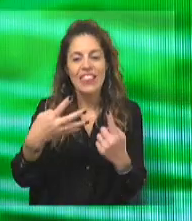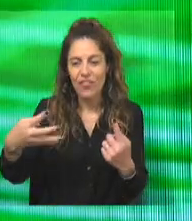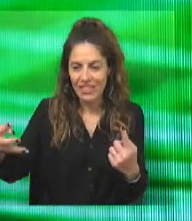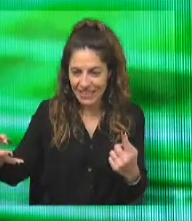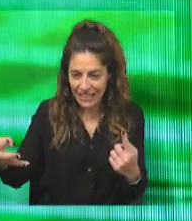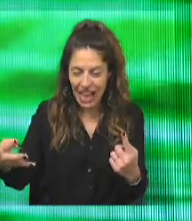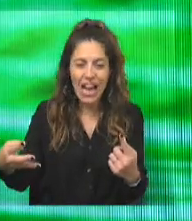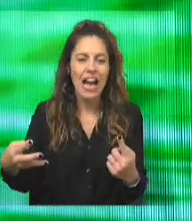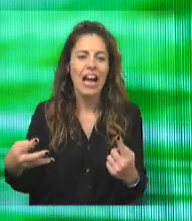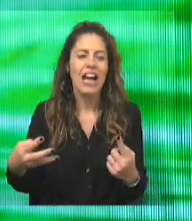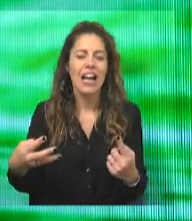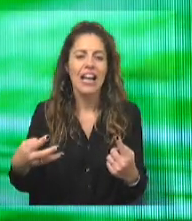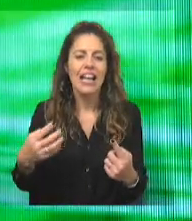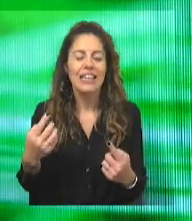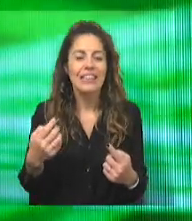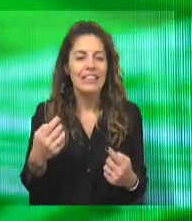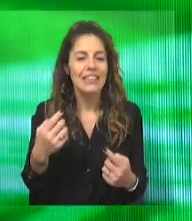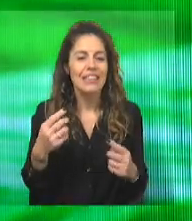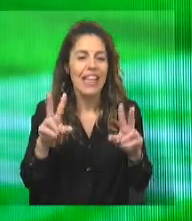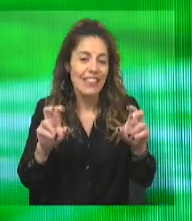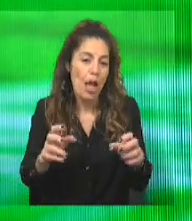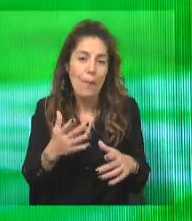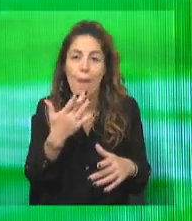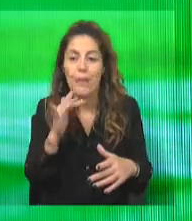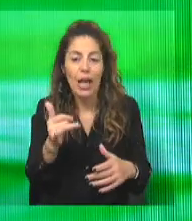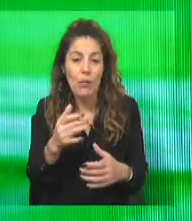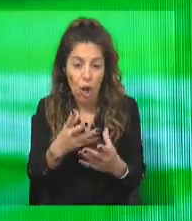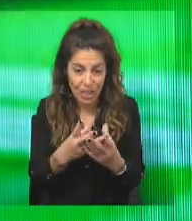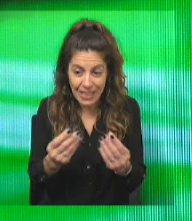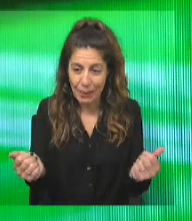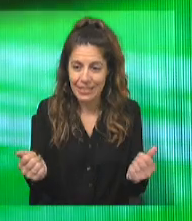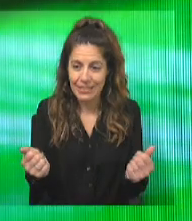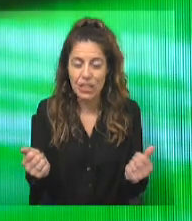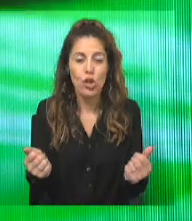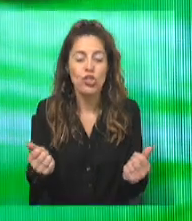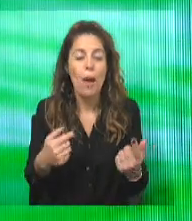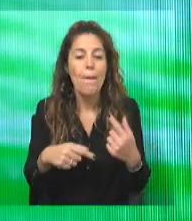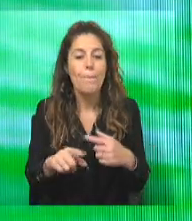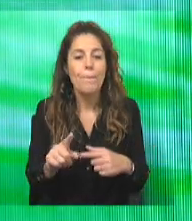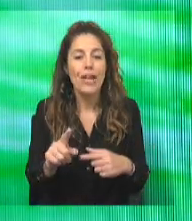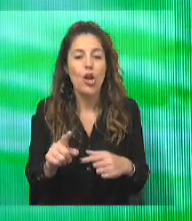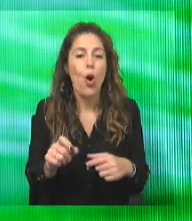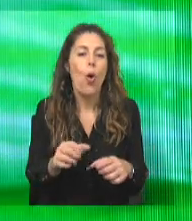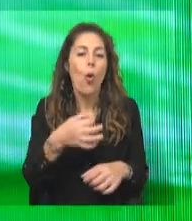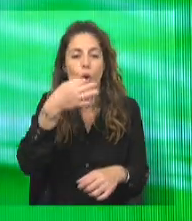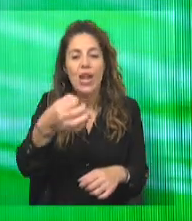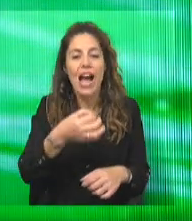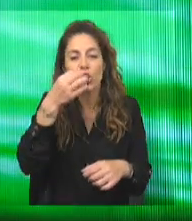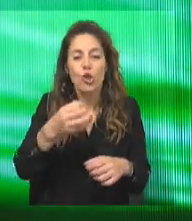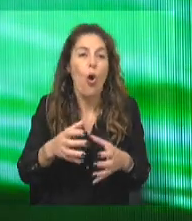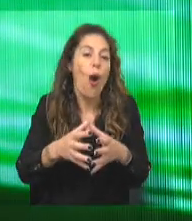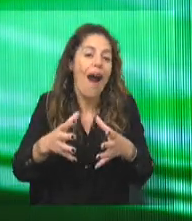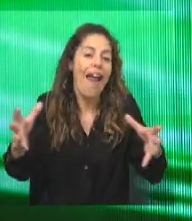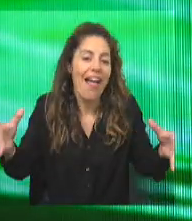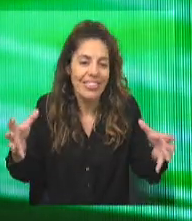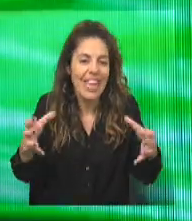diversidad de de causas en el caso de desaparecidos pero un acto masivo partidario